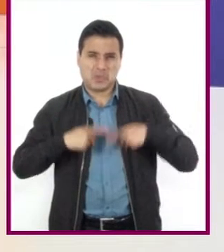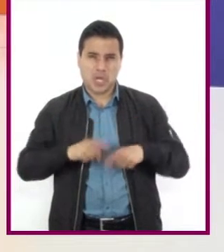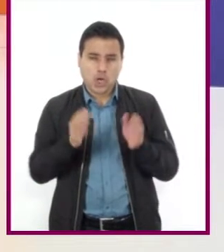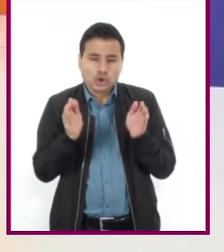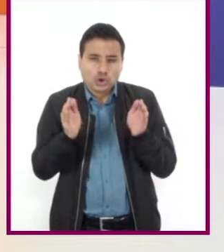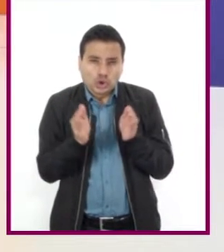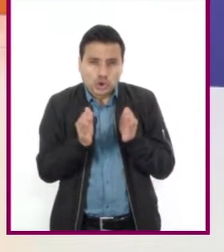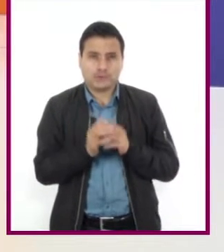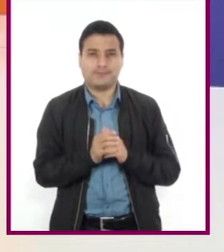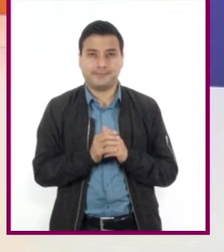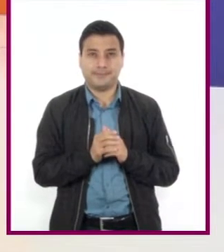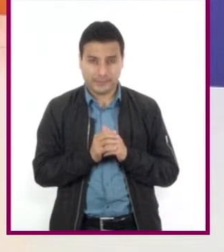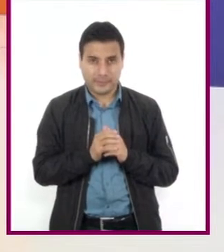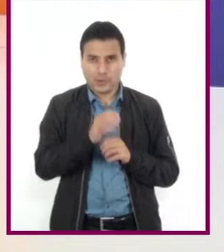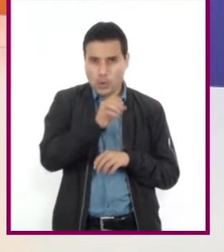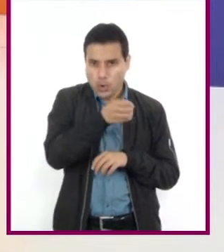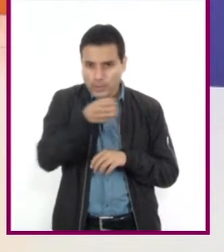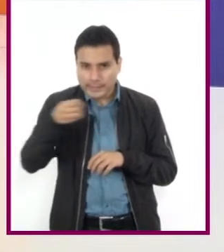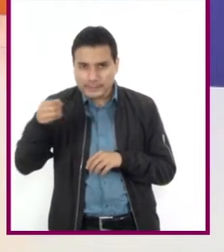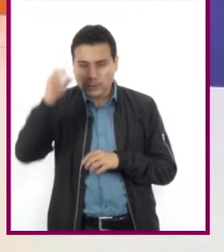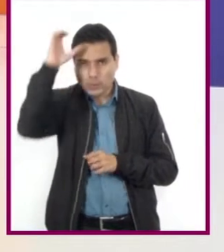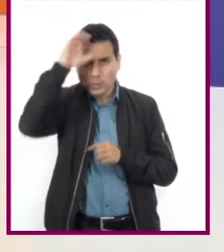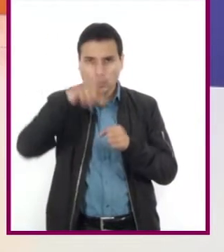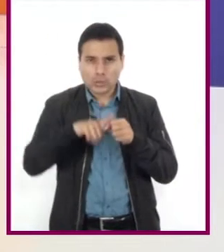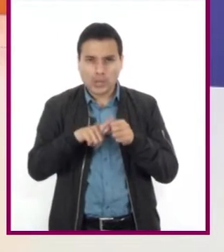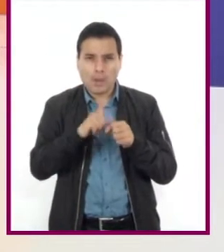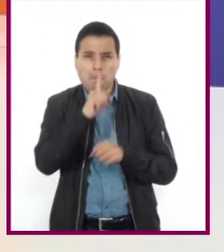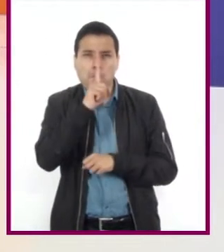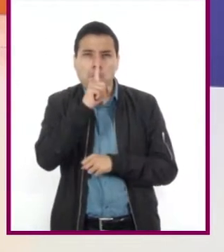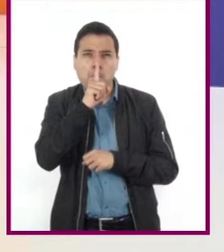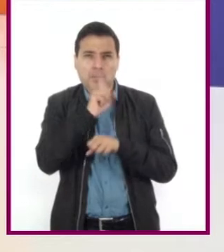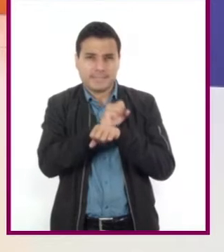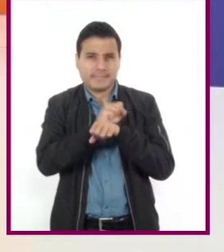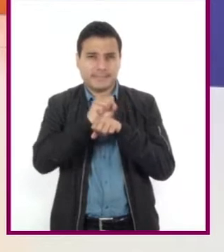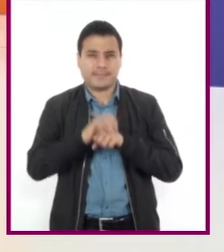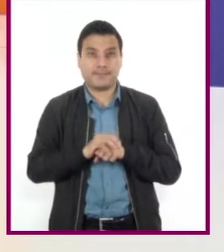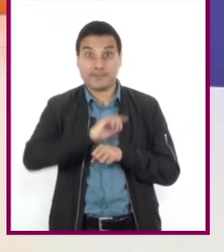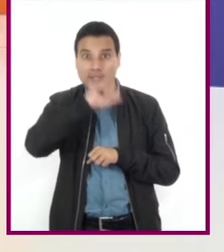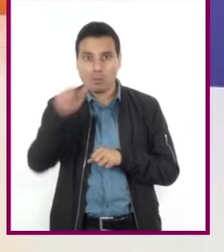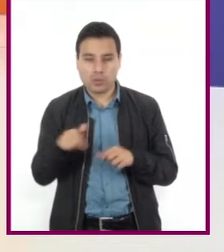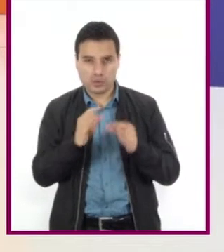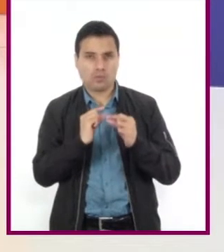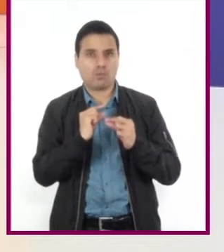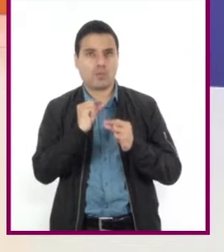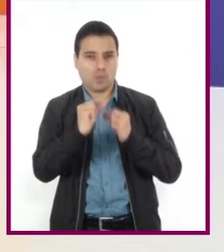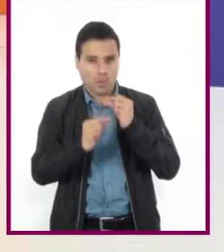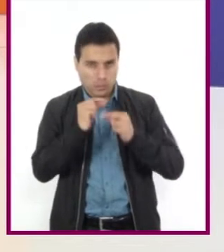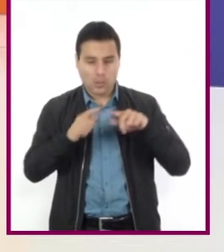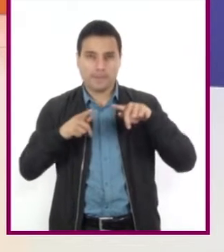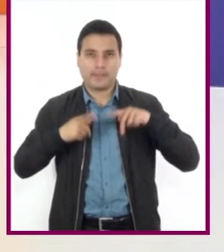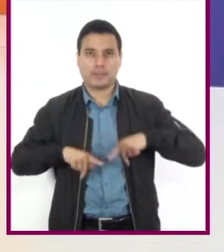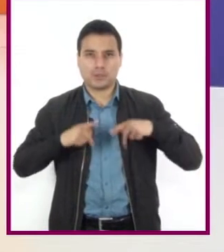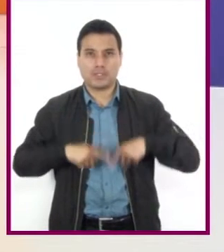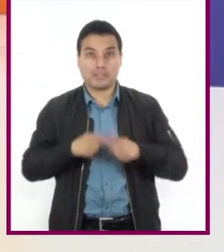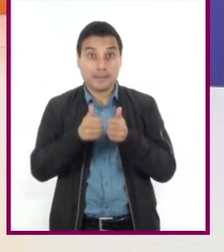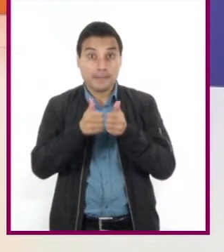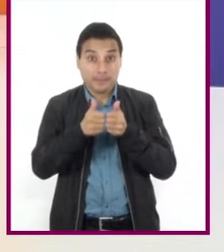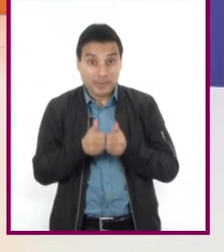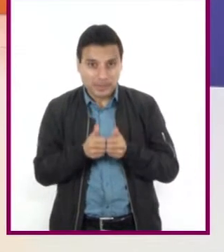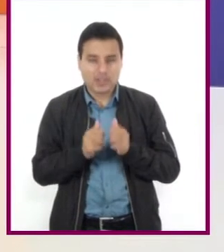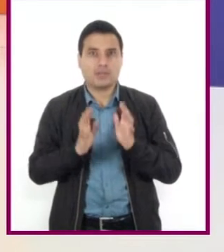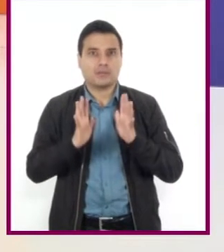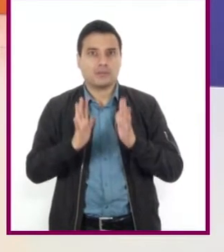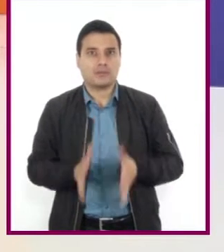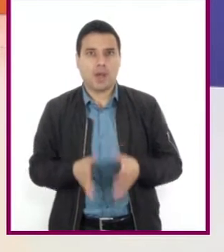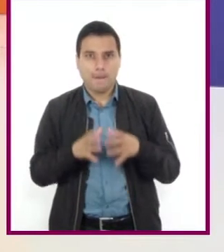y organización y prácticas culturales sencillas hasta sociedades sedentarias y agrícolas, con poblaciones